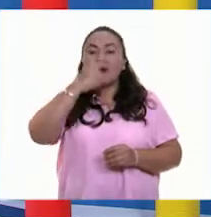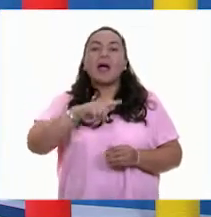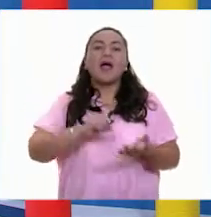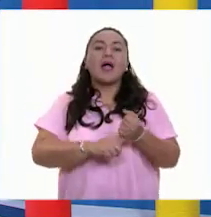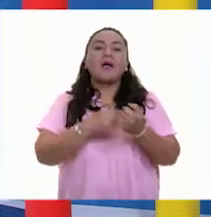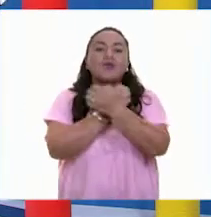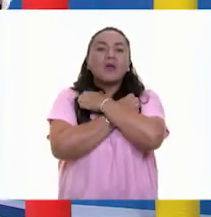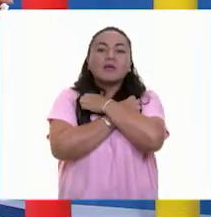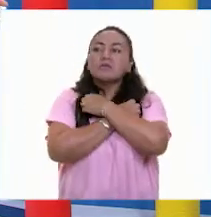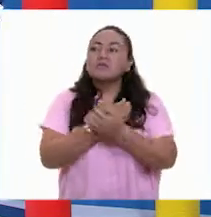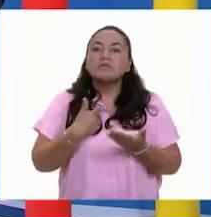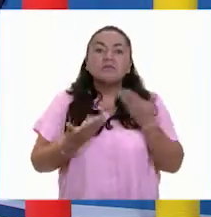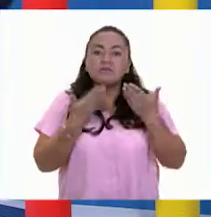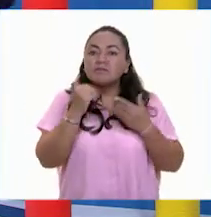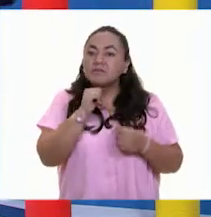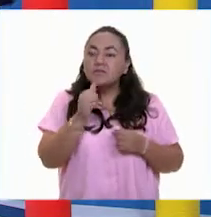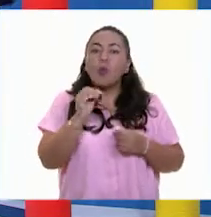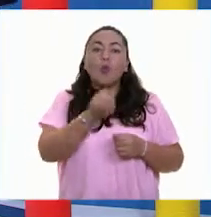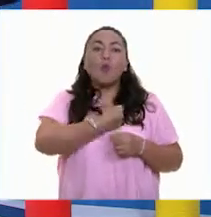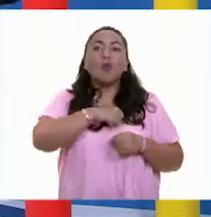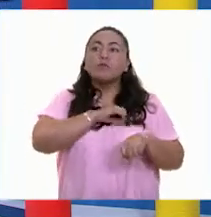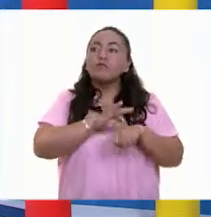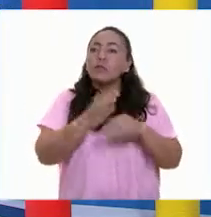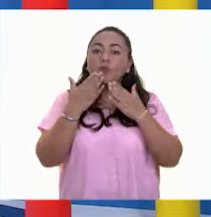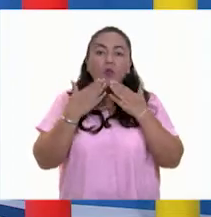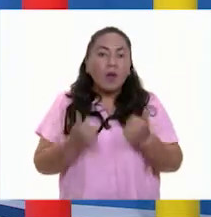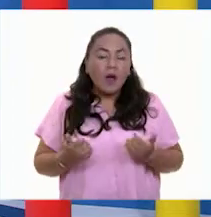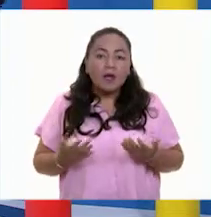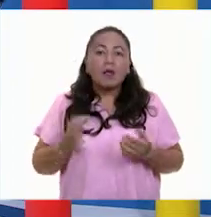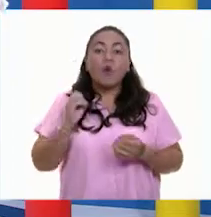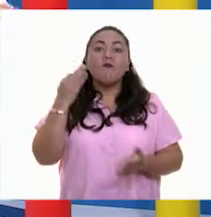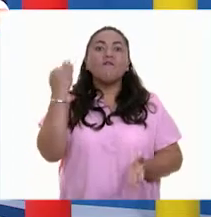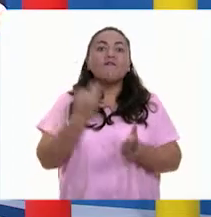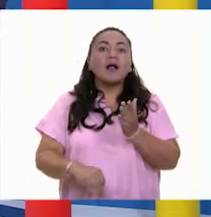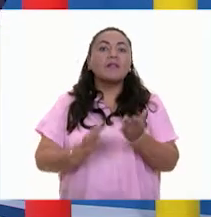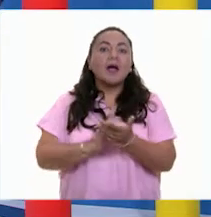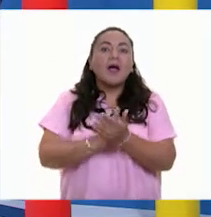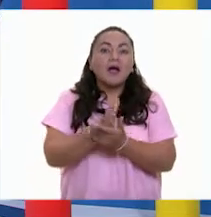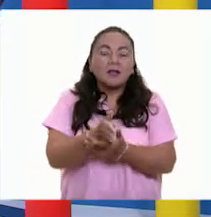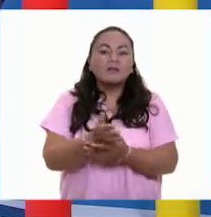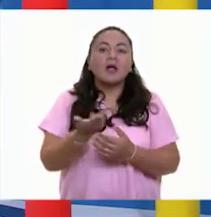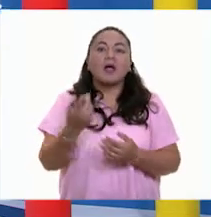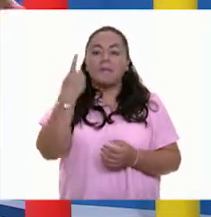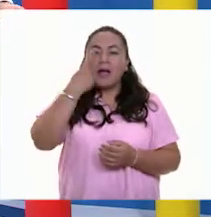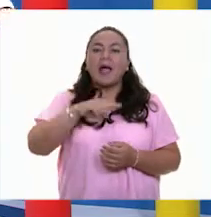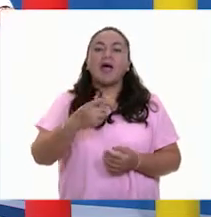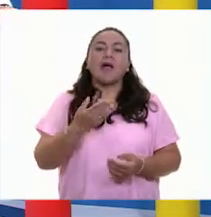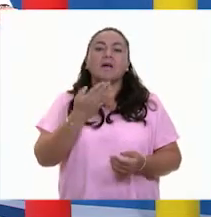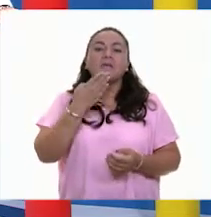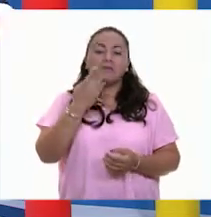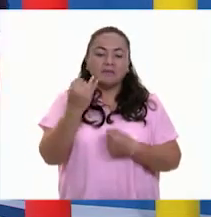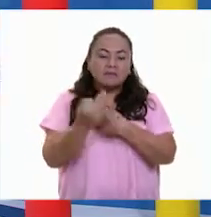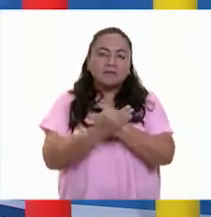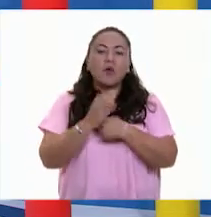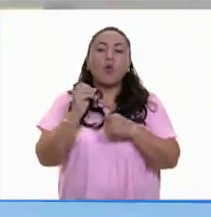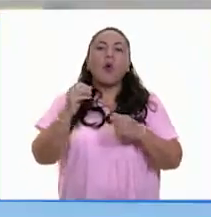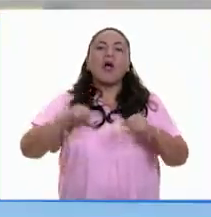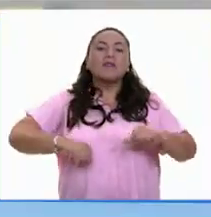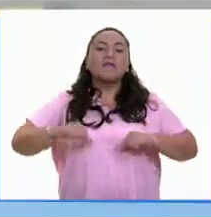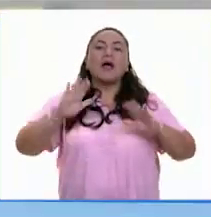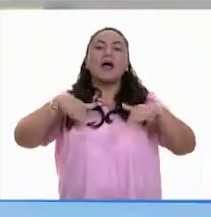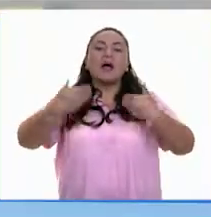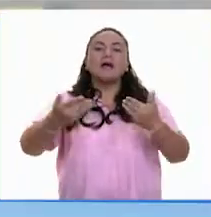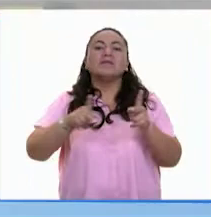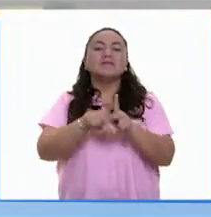de educación y de salud o la falta de accesibilidad a bienes, servicios o actividades al aire libre.